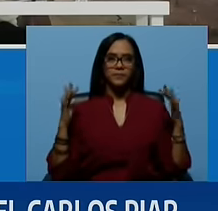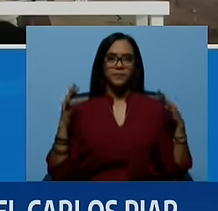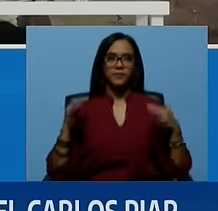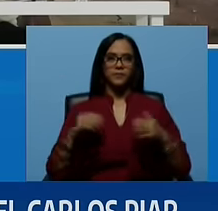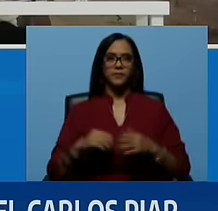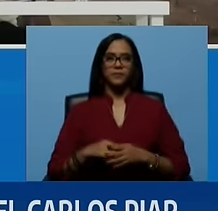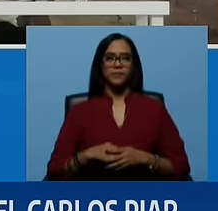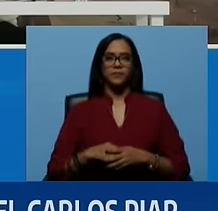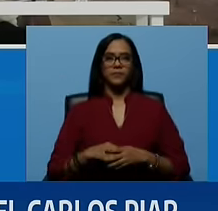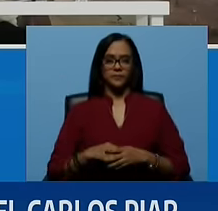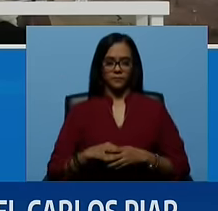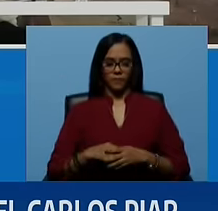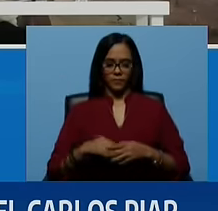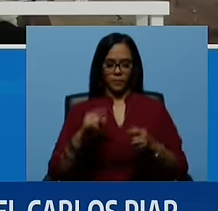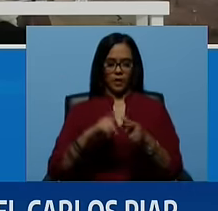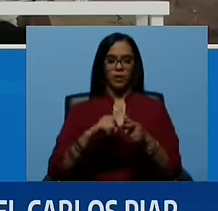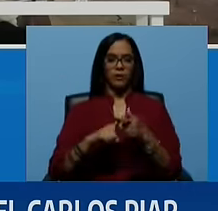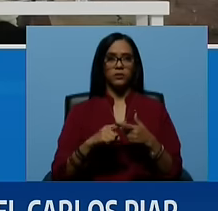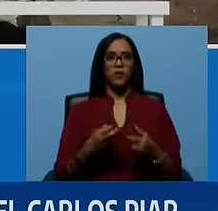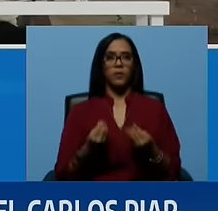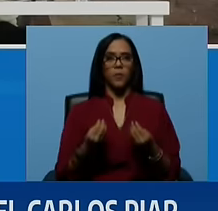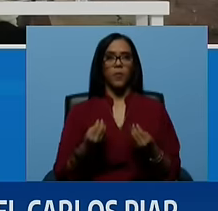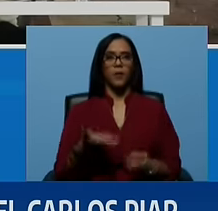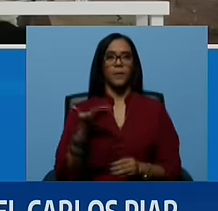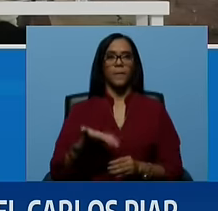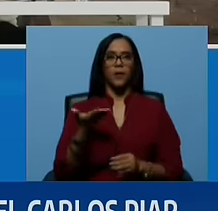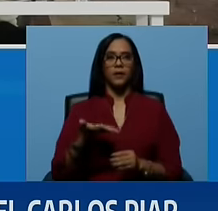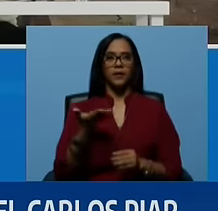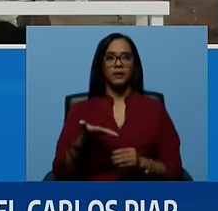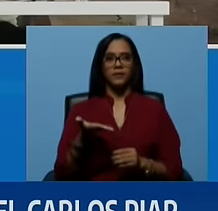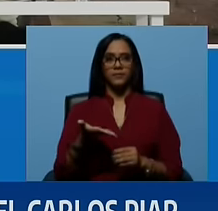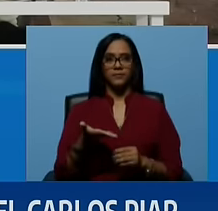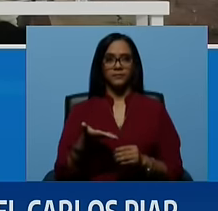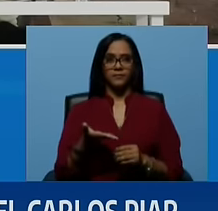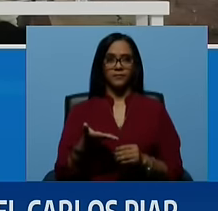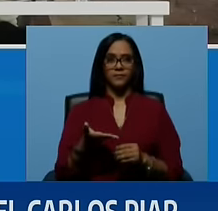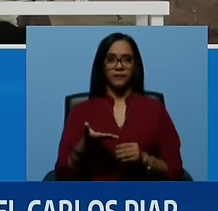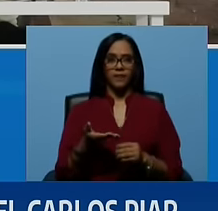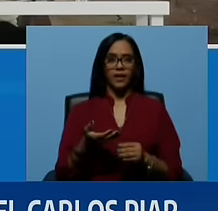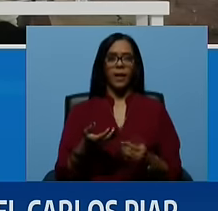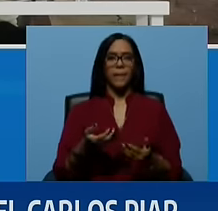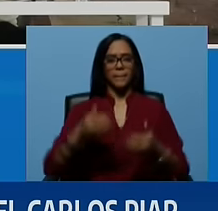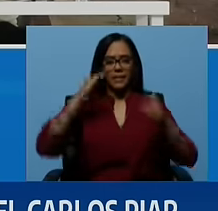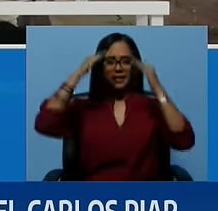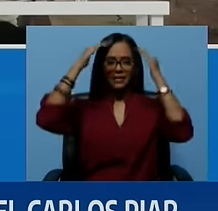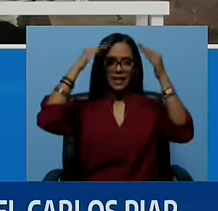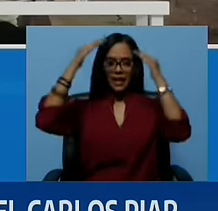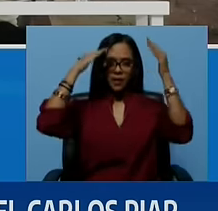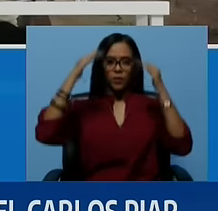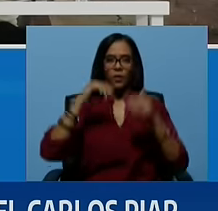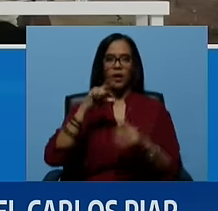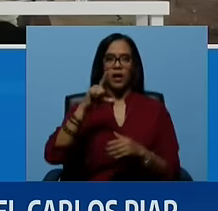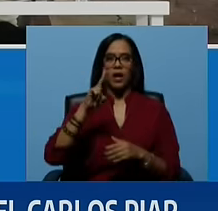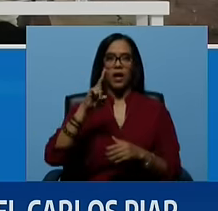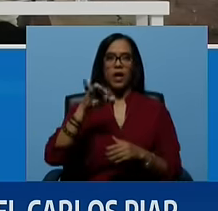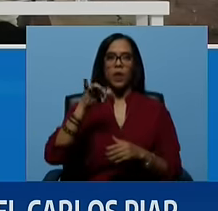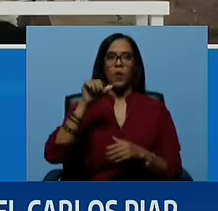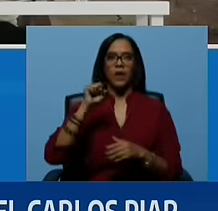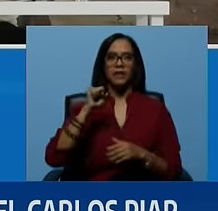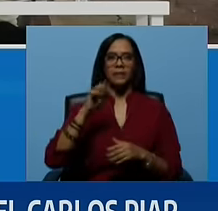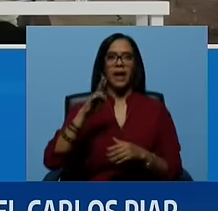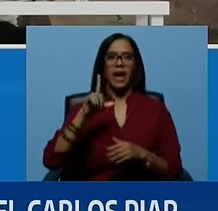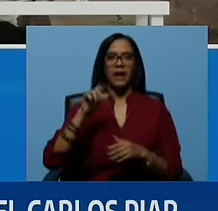América Así que es muy importante transmite mu Saludos a Luis Blanca